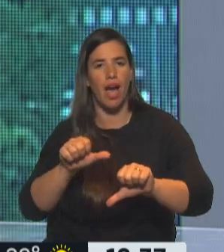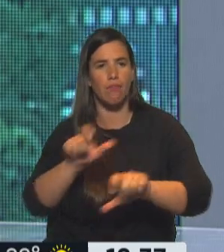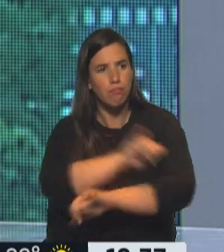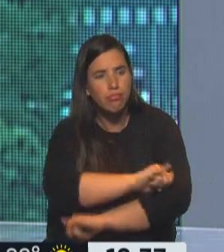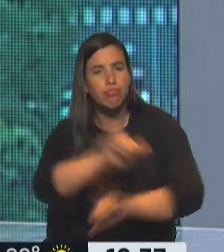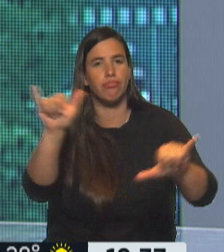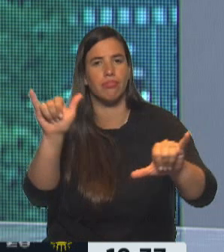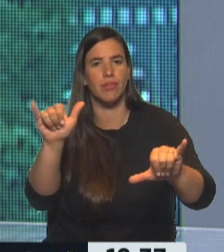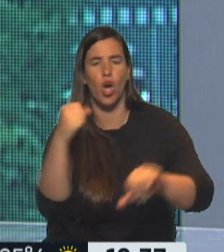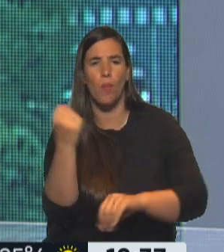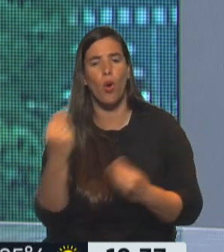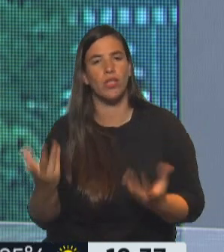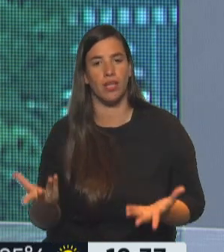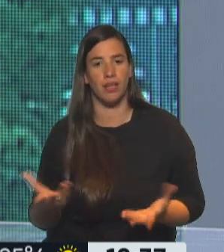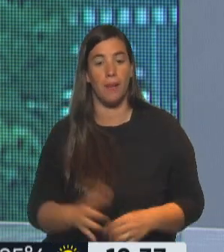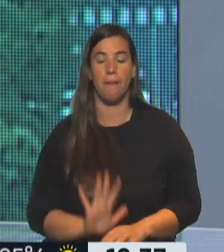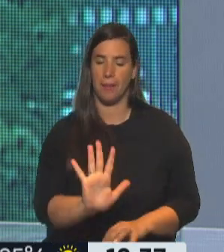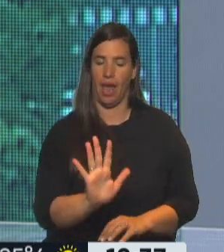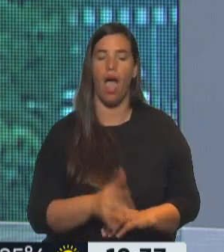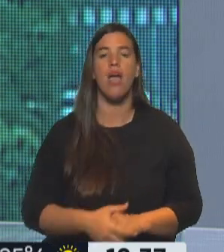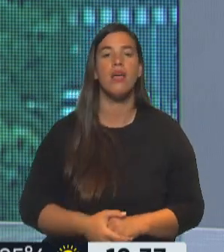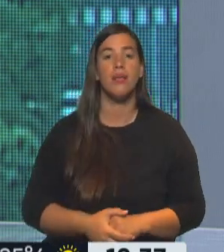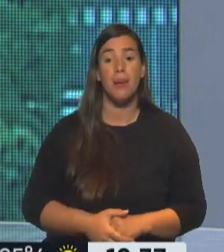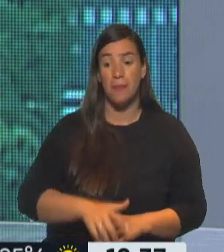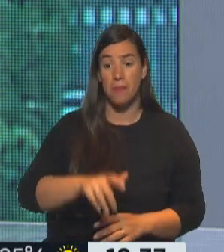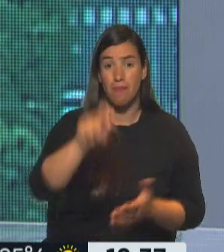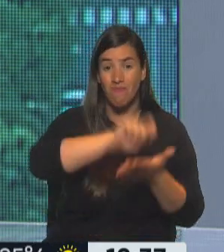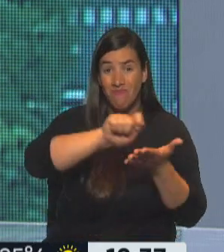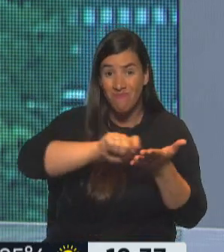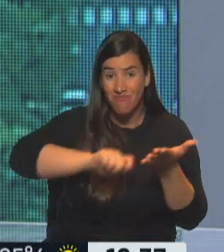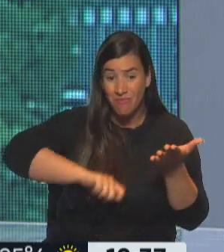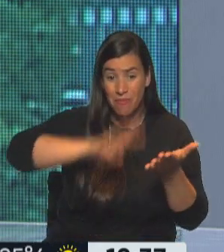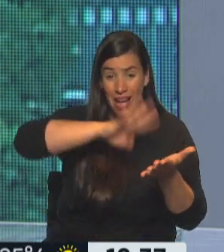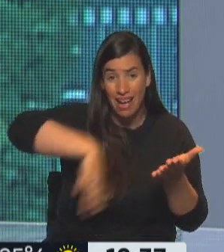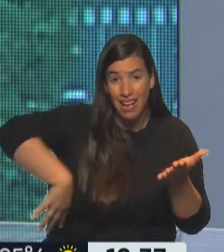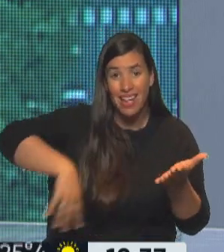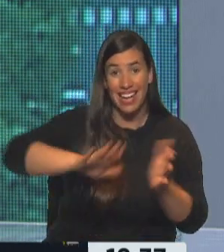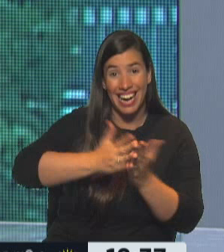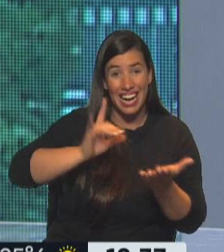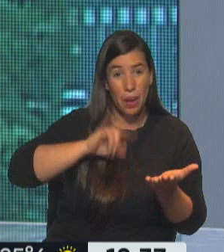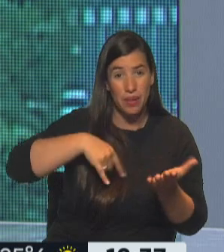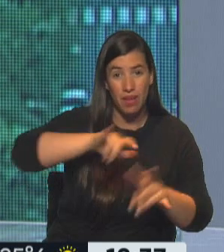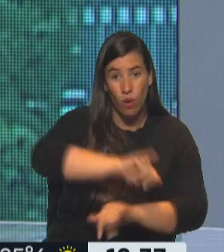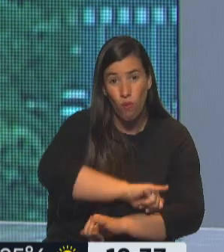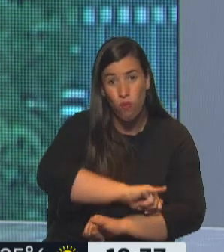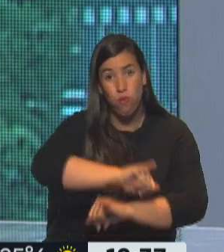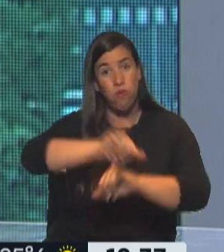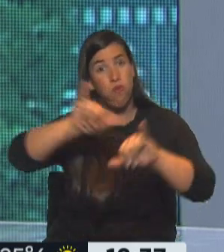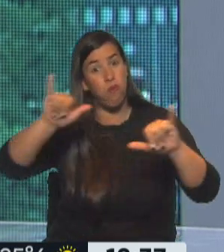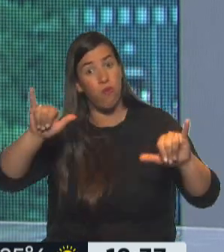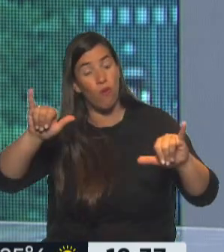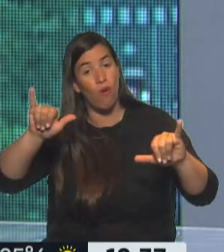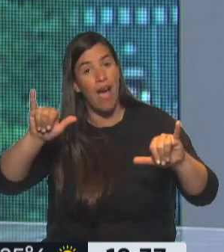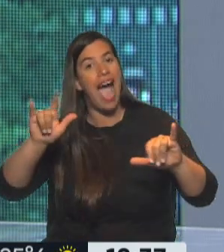una publicación de este tipo? Nadie publica en una revista de este tipo, como Nature, como es el New England Journal of Medicine, sin que lo que publica